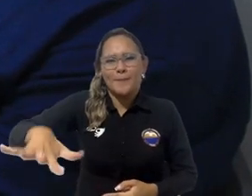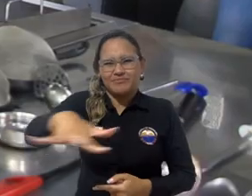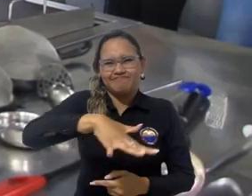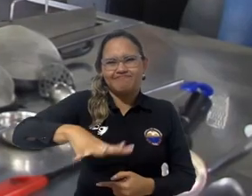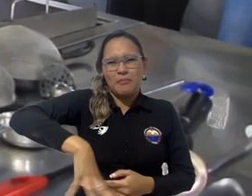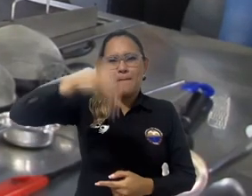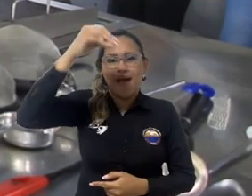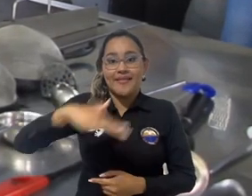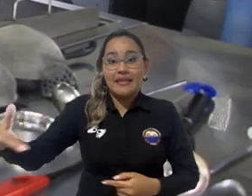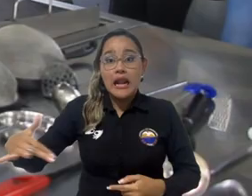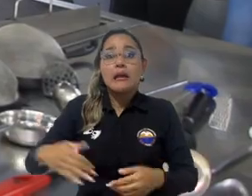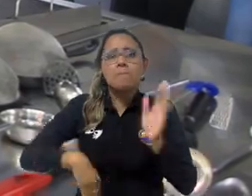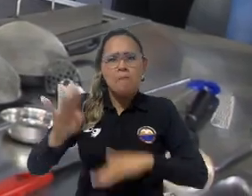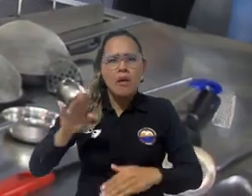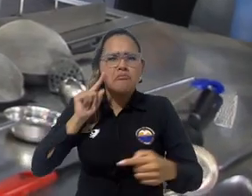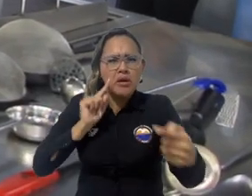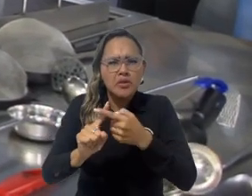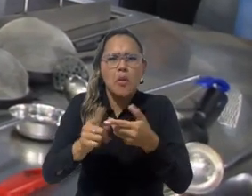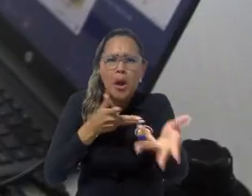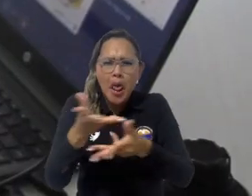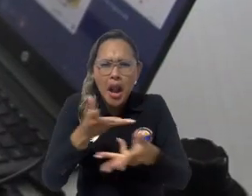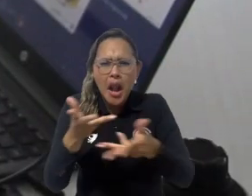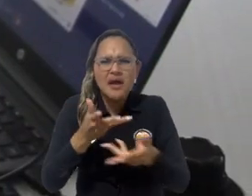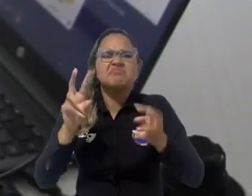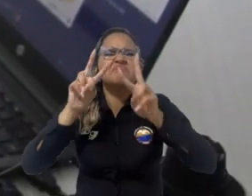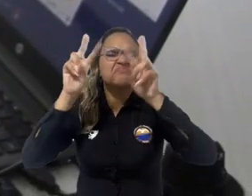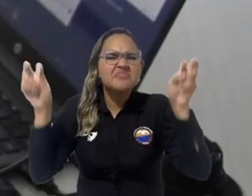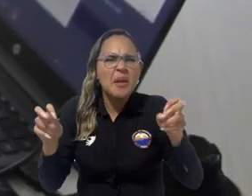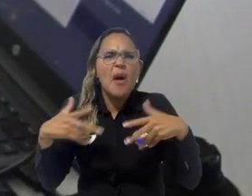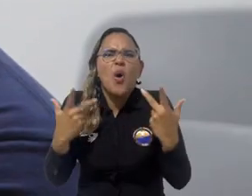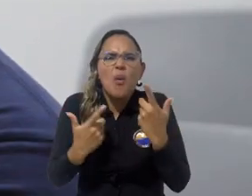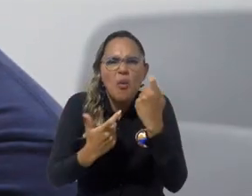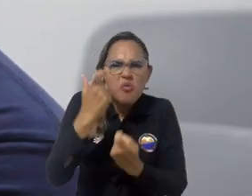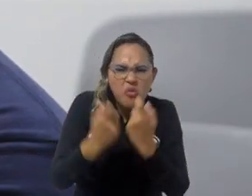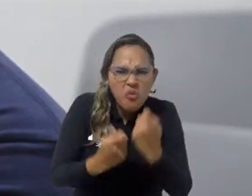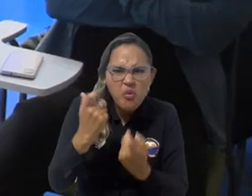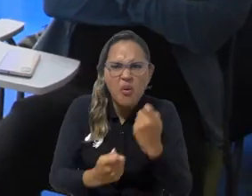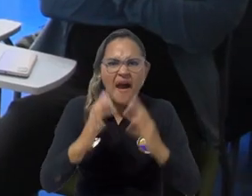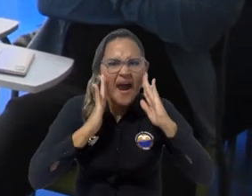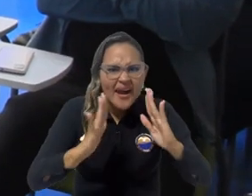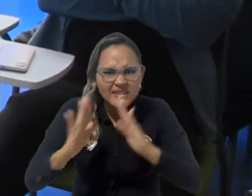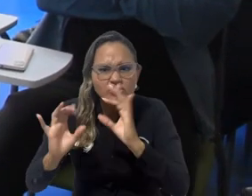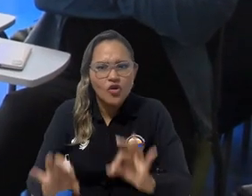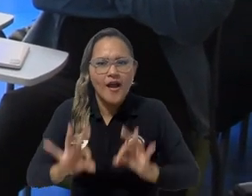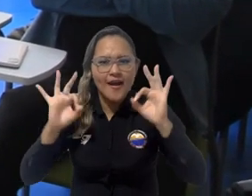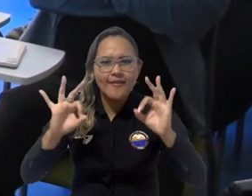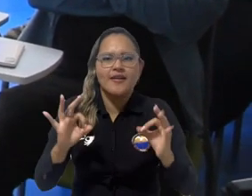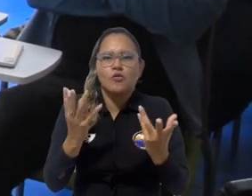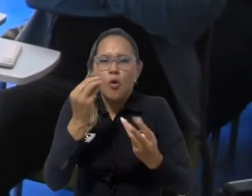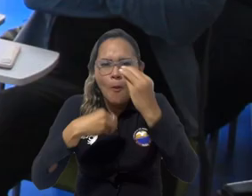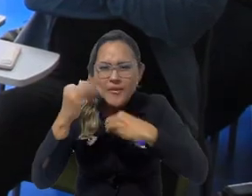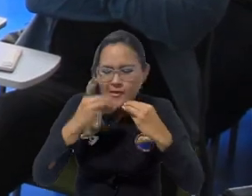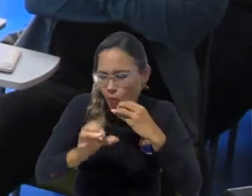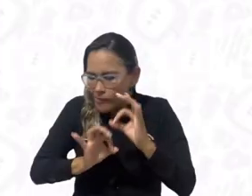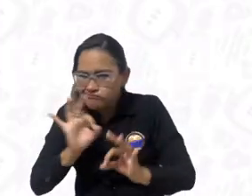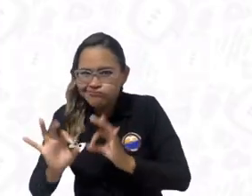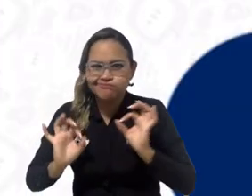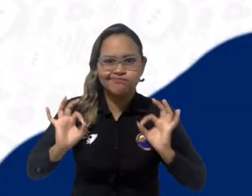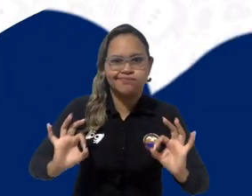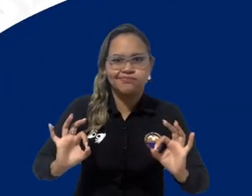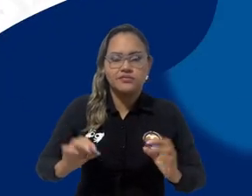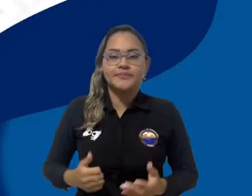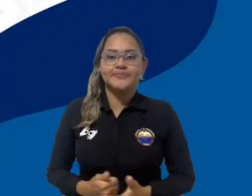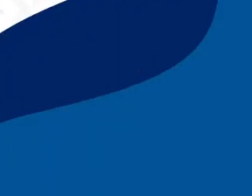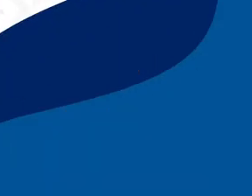el Magdalena, se realizó con éxito el taller de buenas prácticas de manufactura, atención en la calidad y manipulación de alimentos.